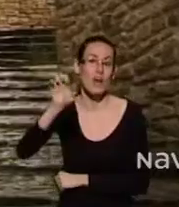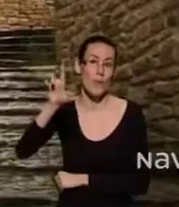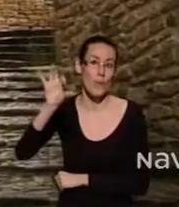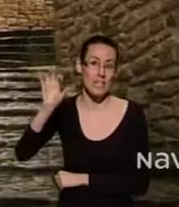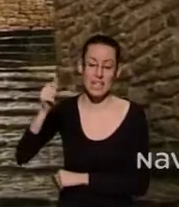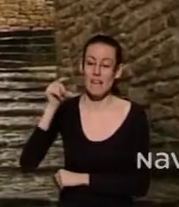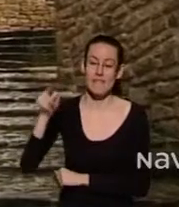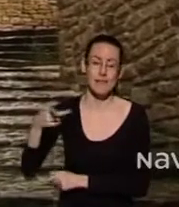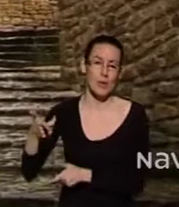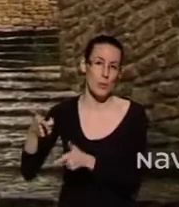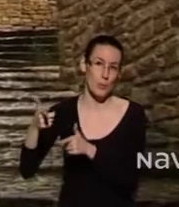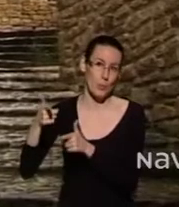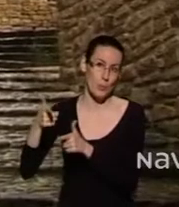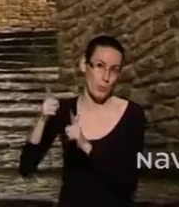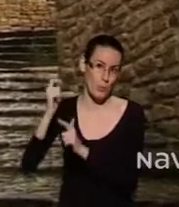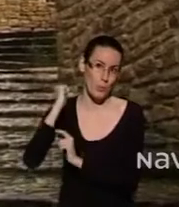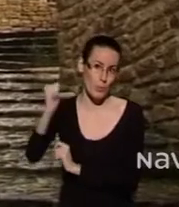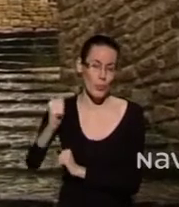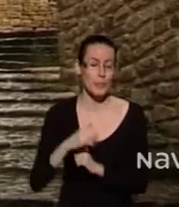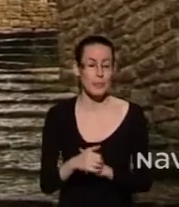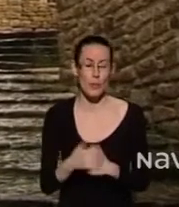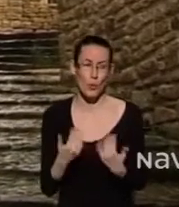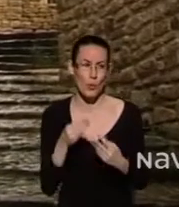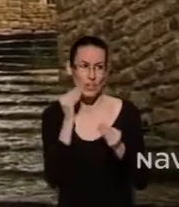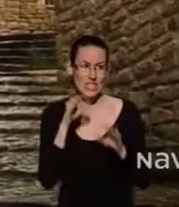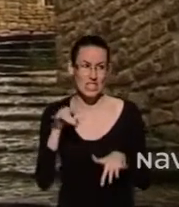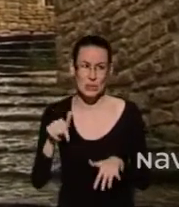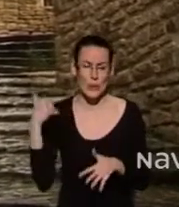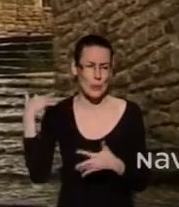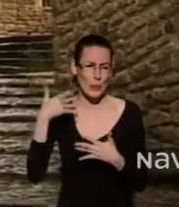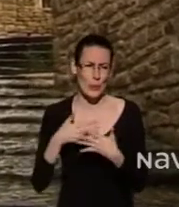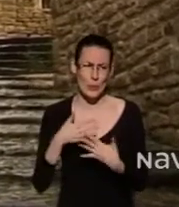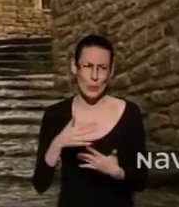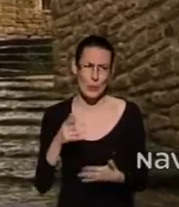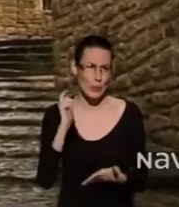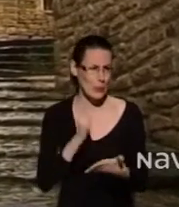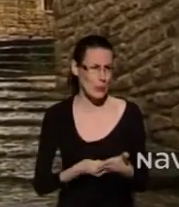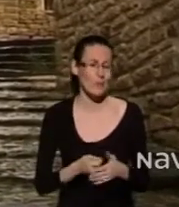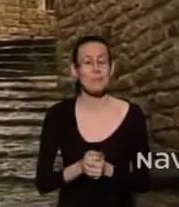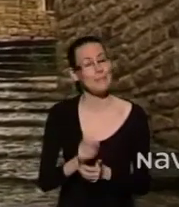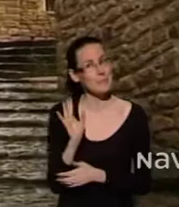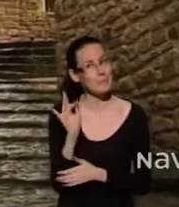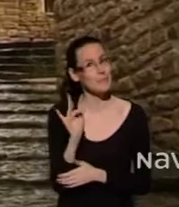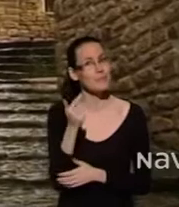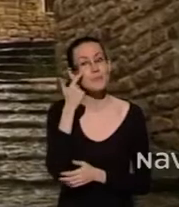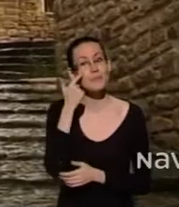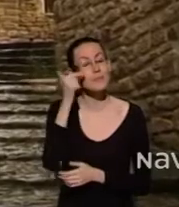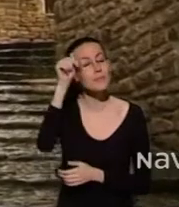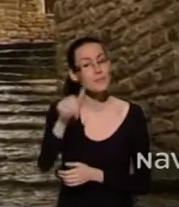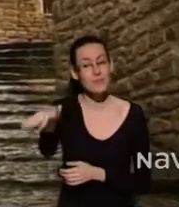más. Pues sí que os ha tratado bien la historia. Ya te digo, aquí hay muchas batallas. Gente acostumbrada a luchar. Pues mira, Paula, esto